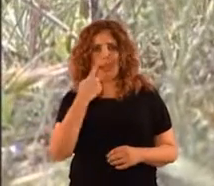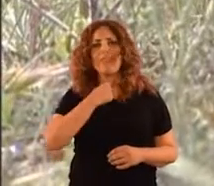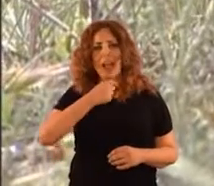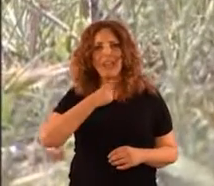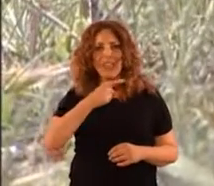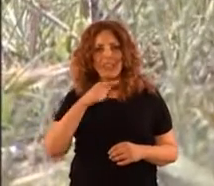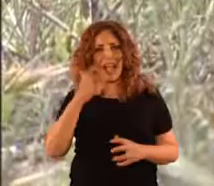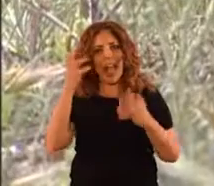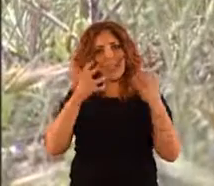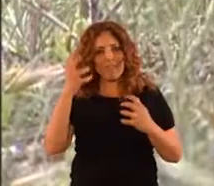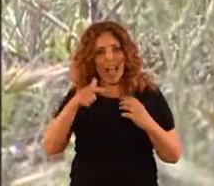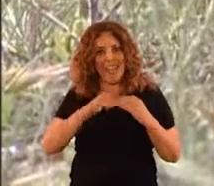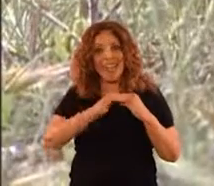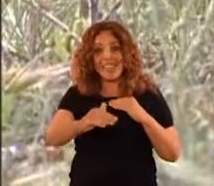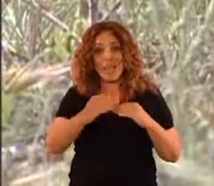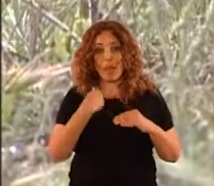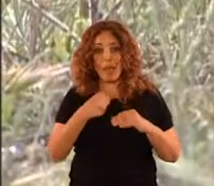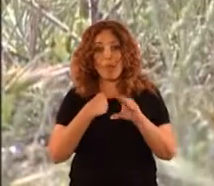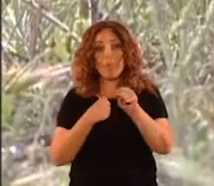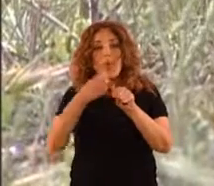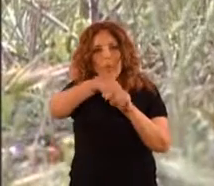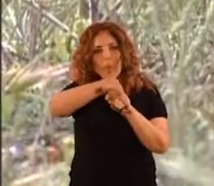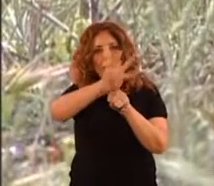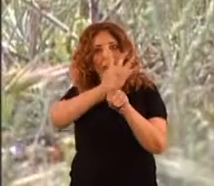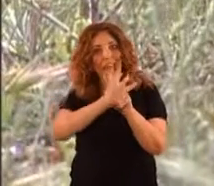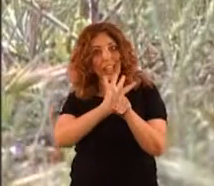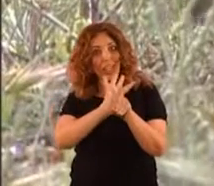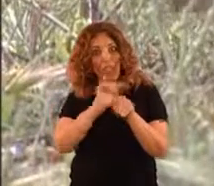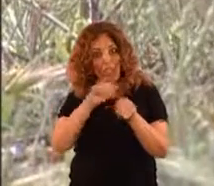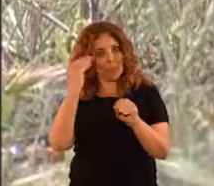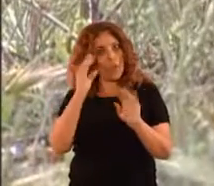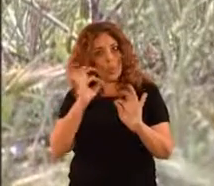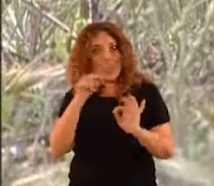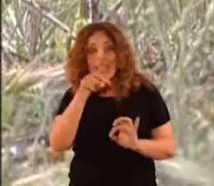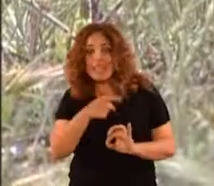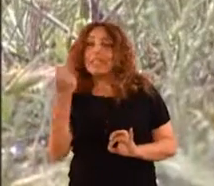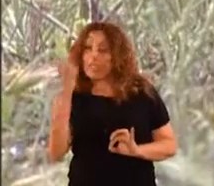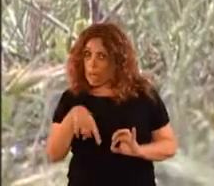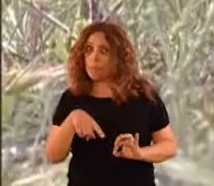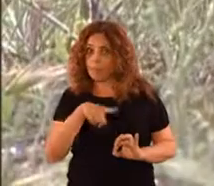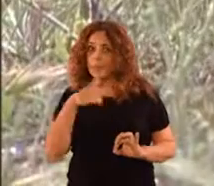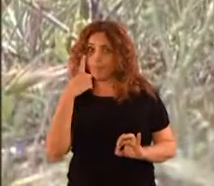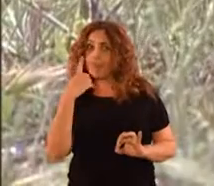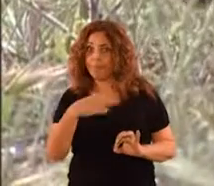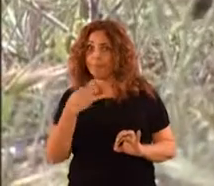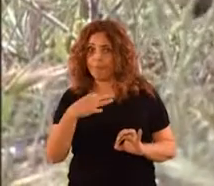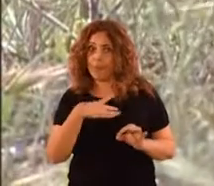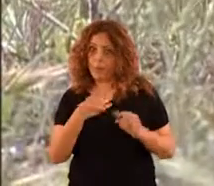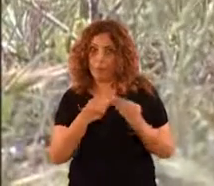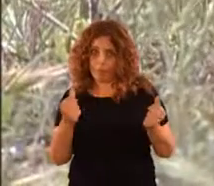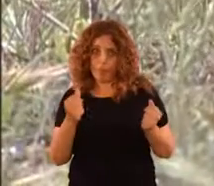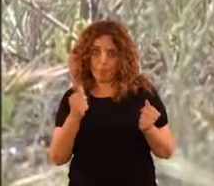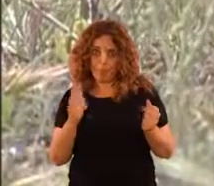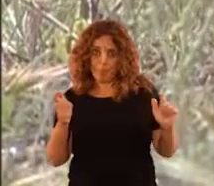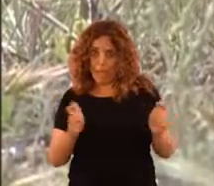Otro simpático e ilustre habitante de la estepa del paraje es el erizo moruno, especie cuyas poblaciones también se encuentran en